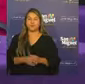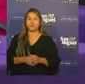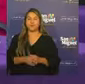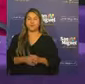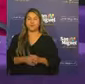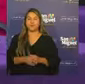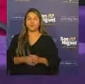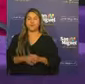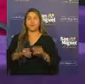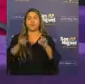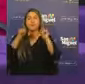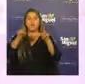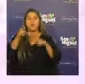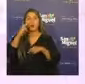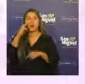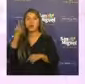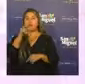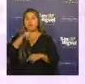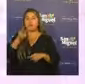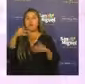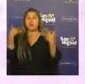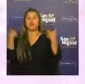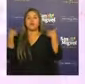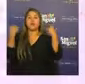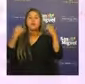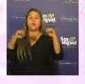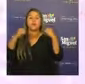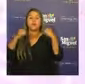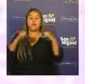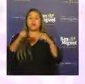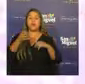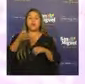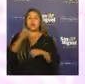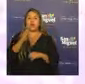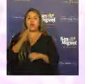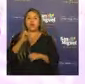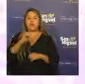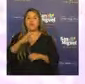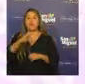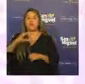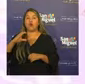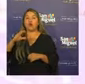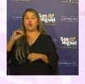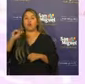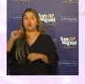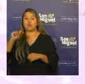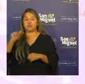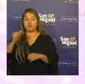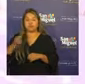Por ahí veo a nuestros deportistas también de bocha. Muchas, muchas gracias por estar aquí.